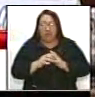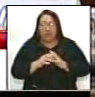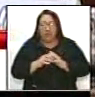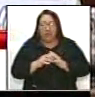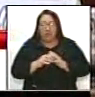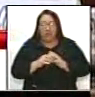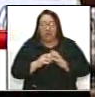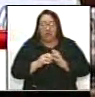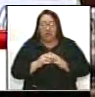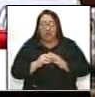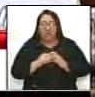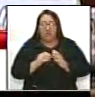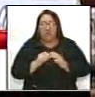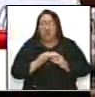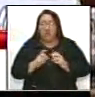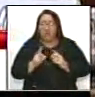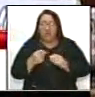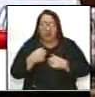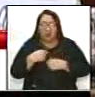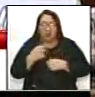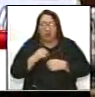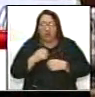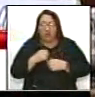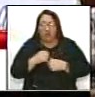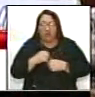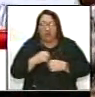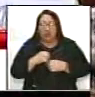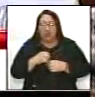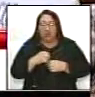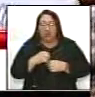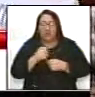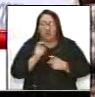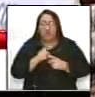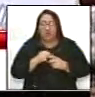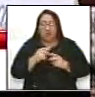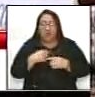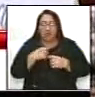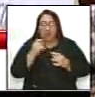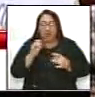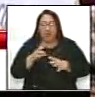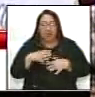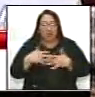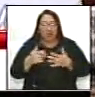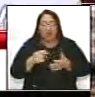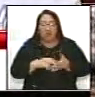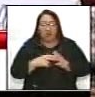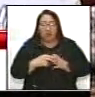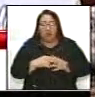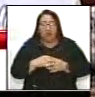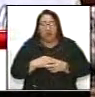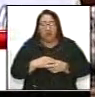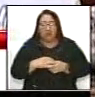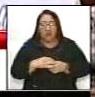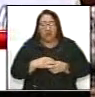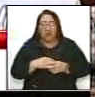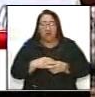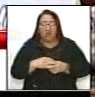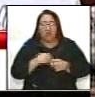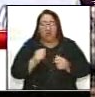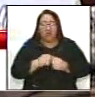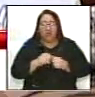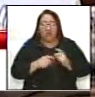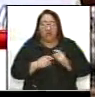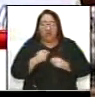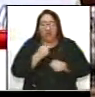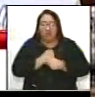nosotros. O sea, no tenemos iniciativa de gasto. Nos duele, no podemos, no disponemos de los recursos nosotros, sino es